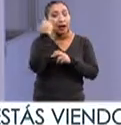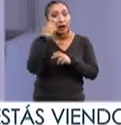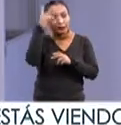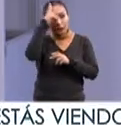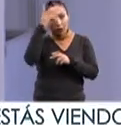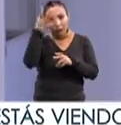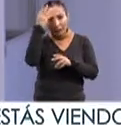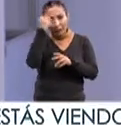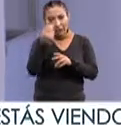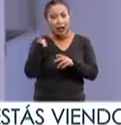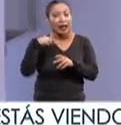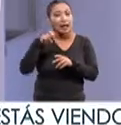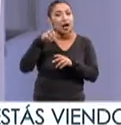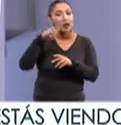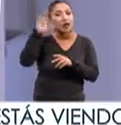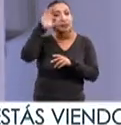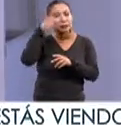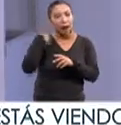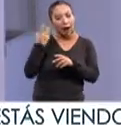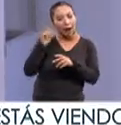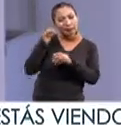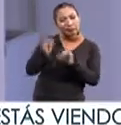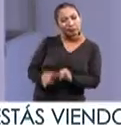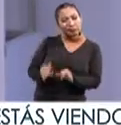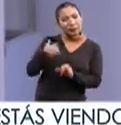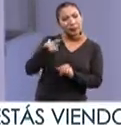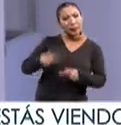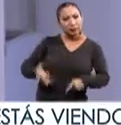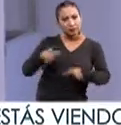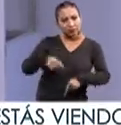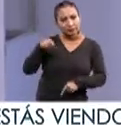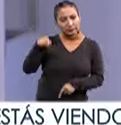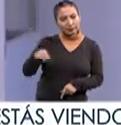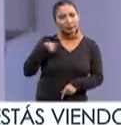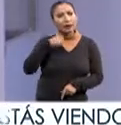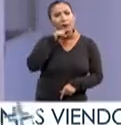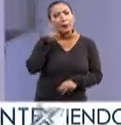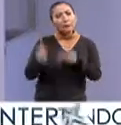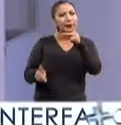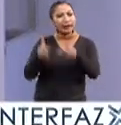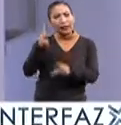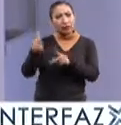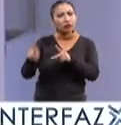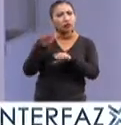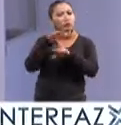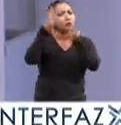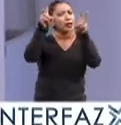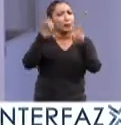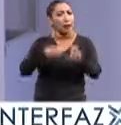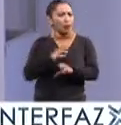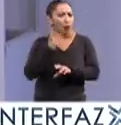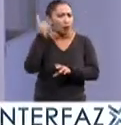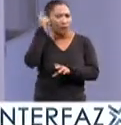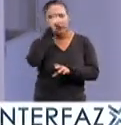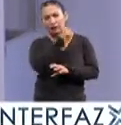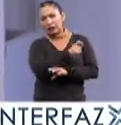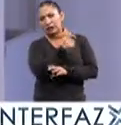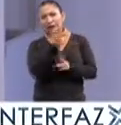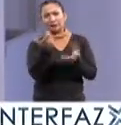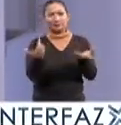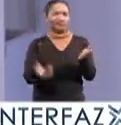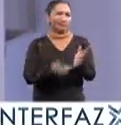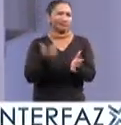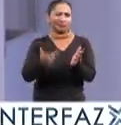de Neurociencias para el Desarrollo Integral del Individuo. Y de manera especial también vamos a conversar sobre un tema bastante polémico que se